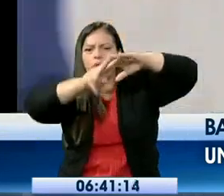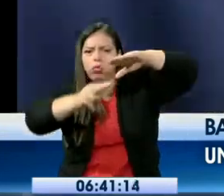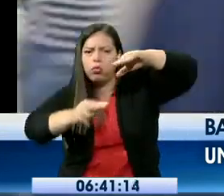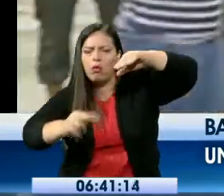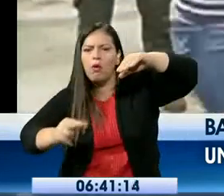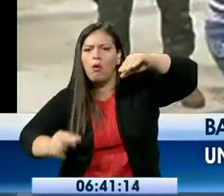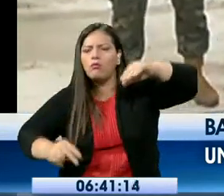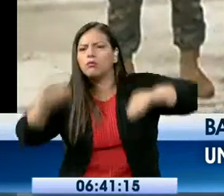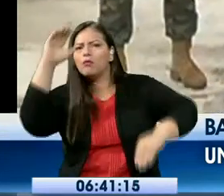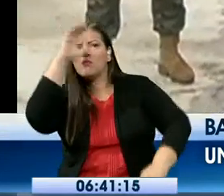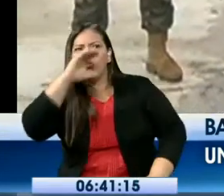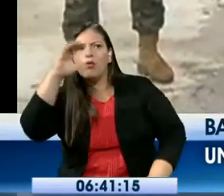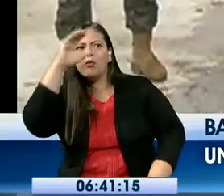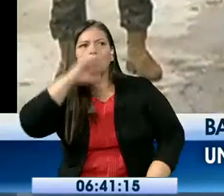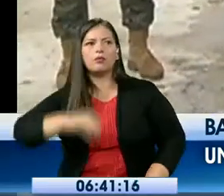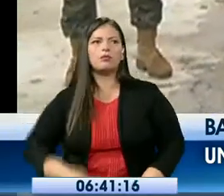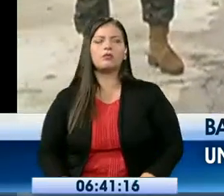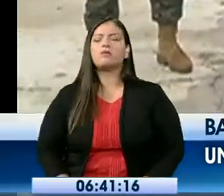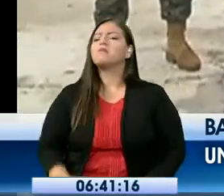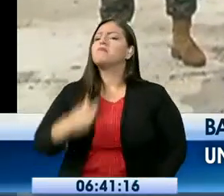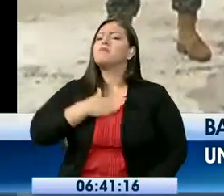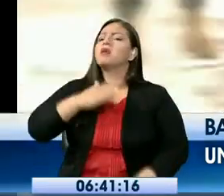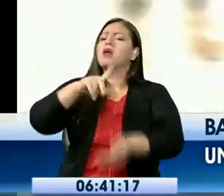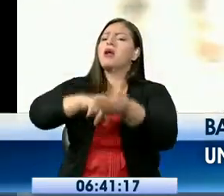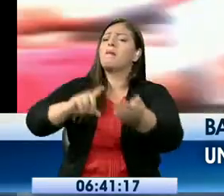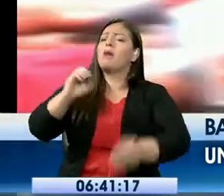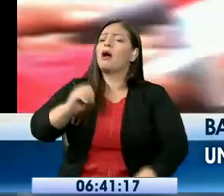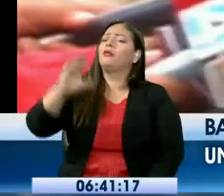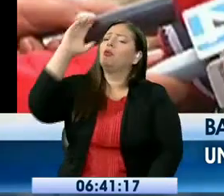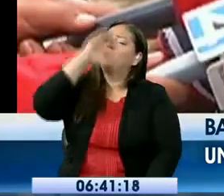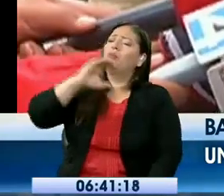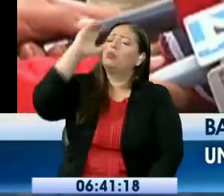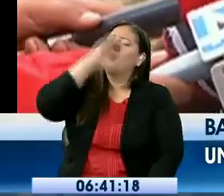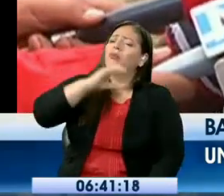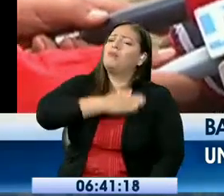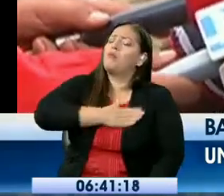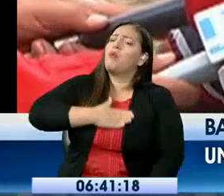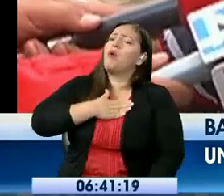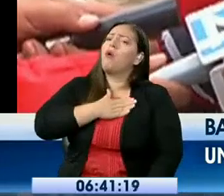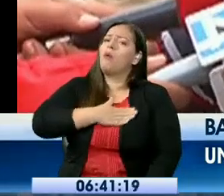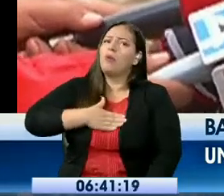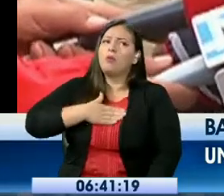pasar al GIR y que lo busquen a mi hermano, eso es lo que yo quiero. Juan José Corozo Medina,